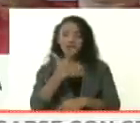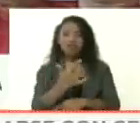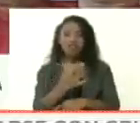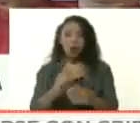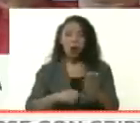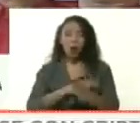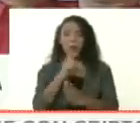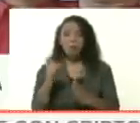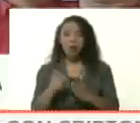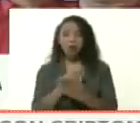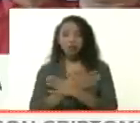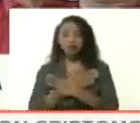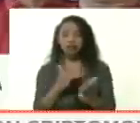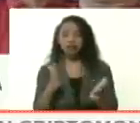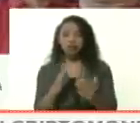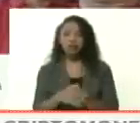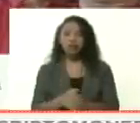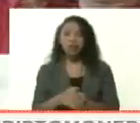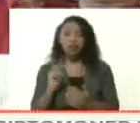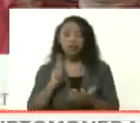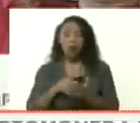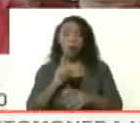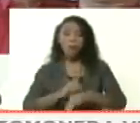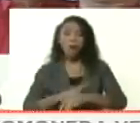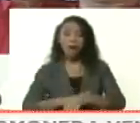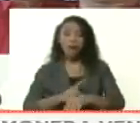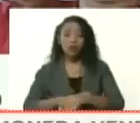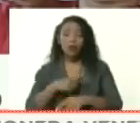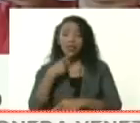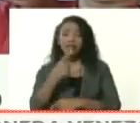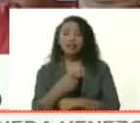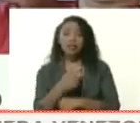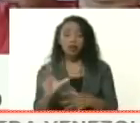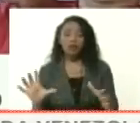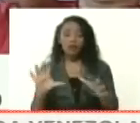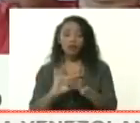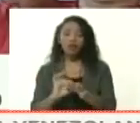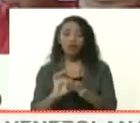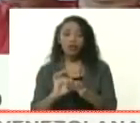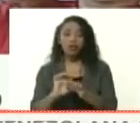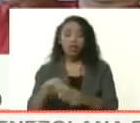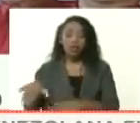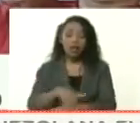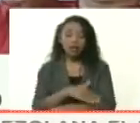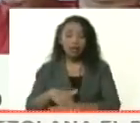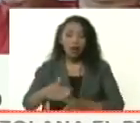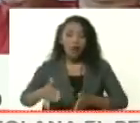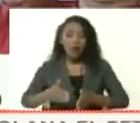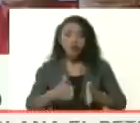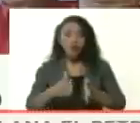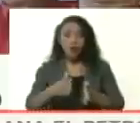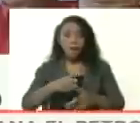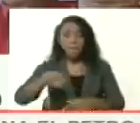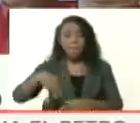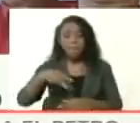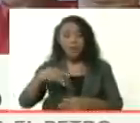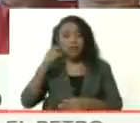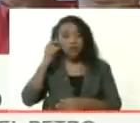Llegó un momento que podía decirse que estaba casi que unida la avenida, la Plaza Sucre,